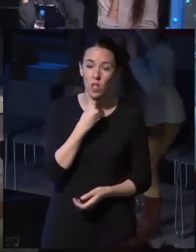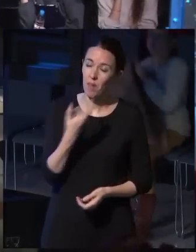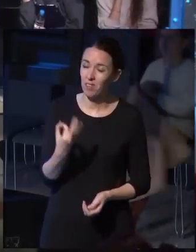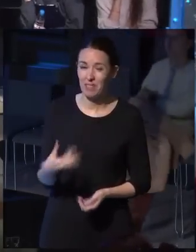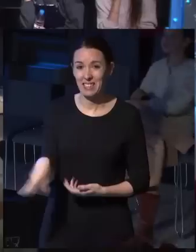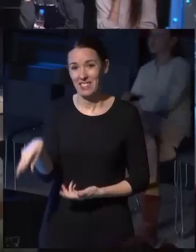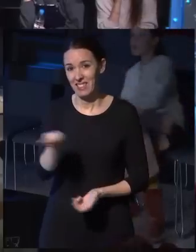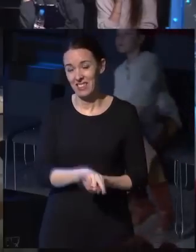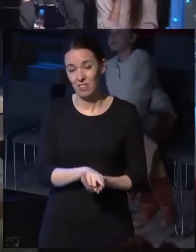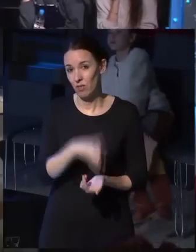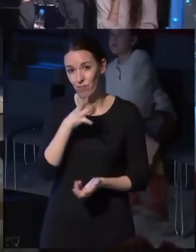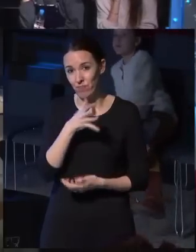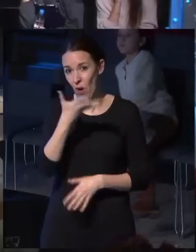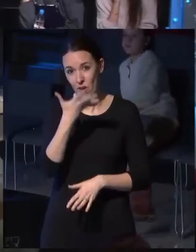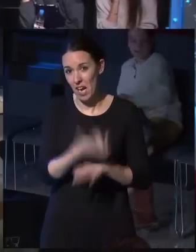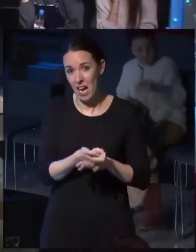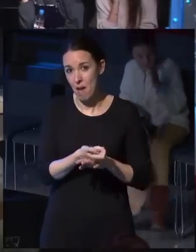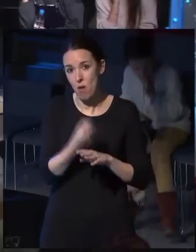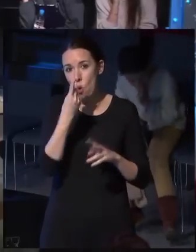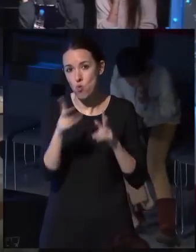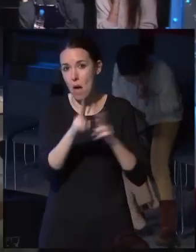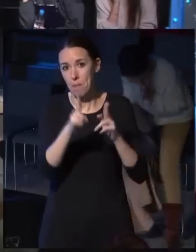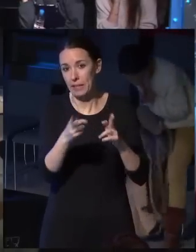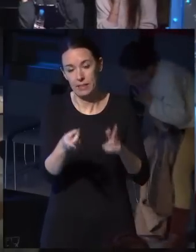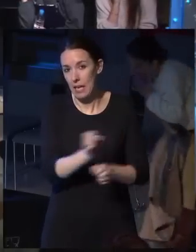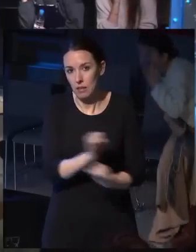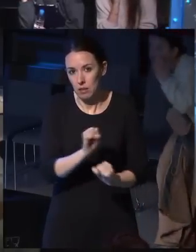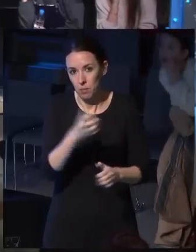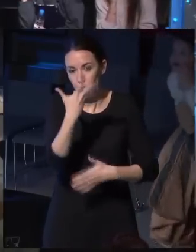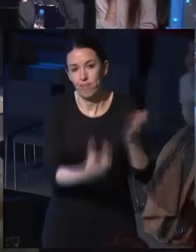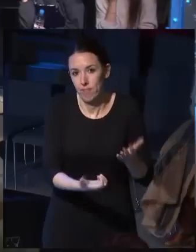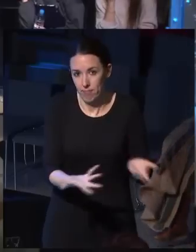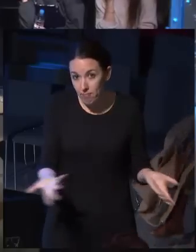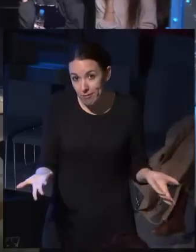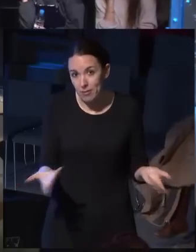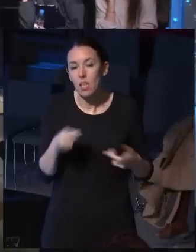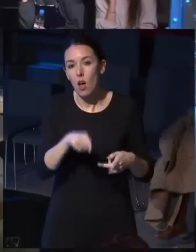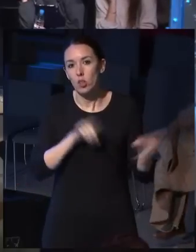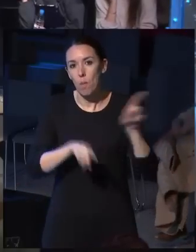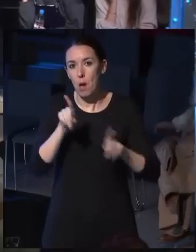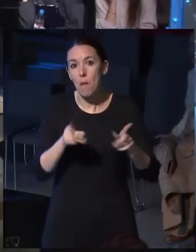repetirla porque... Sí. No se grabó una pista, por ejemplo. Entonces eso sí que es un problema. Pero